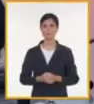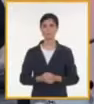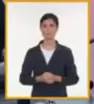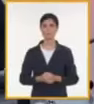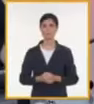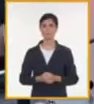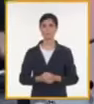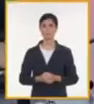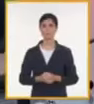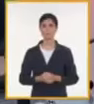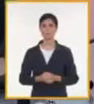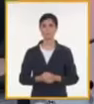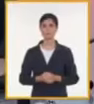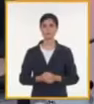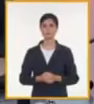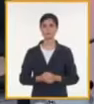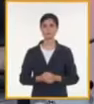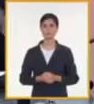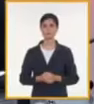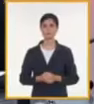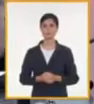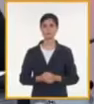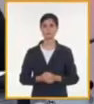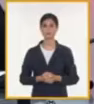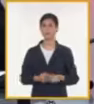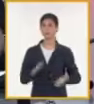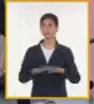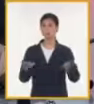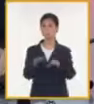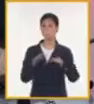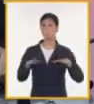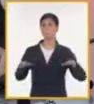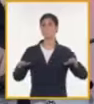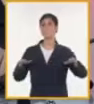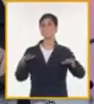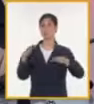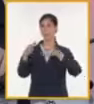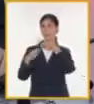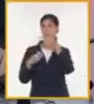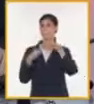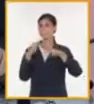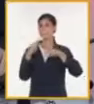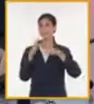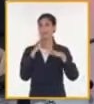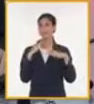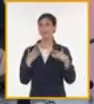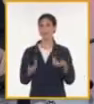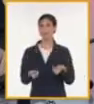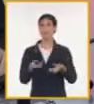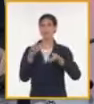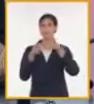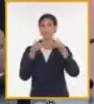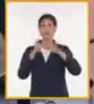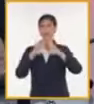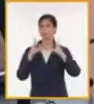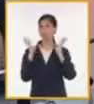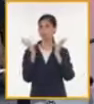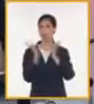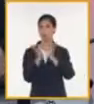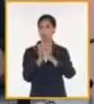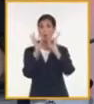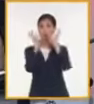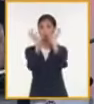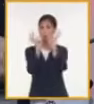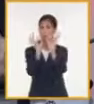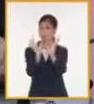bueno como señalábamos esto que estamos hablando esta cronología que nos ha hecho el coronel Víctor nos habla de hechos